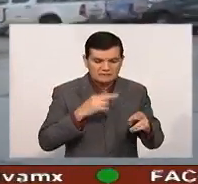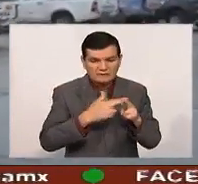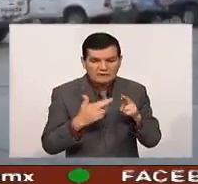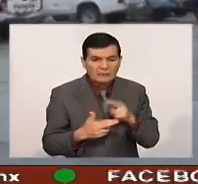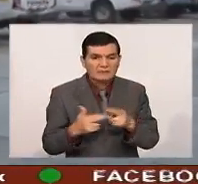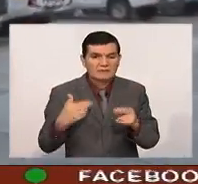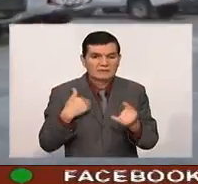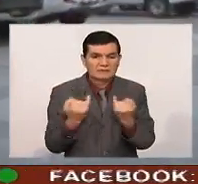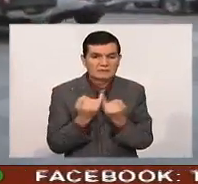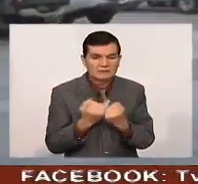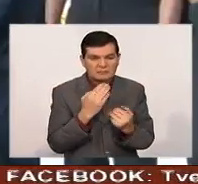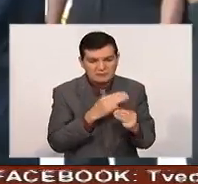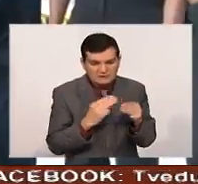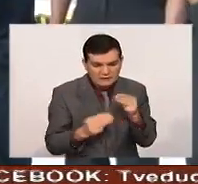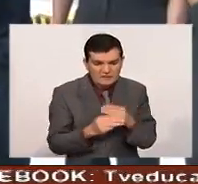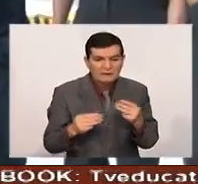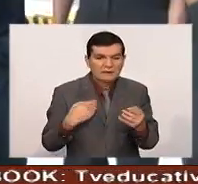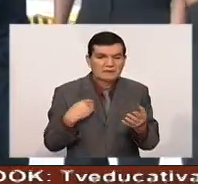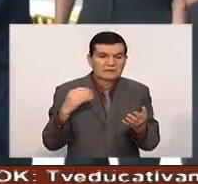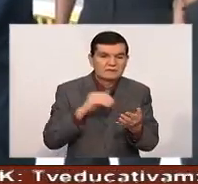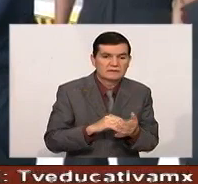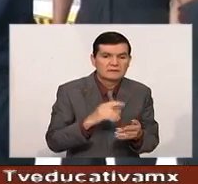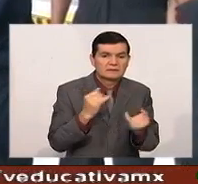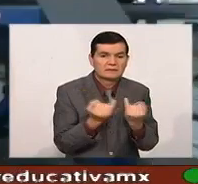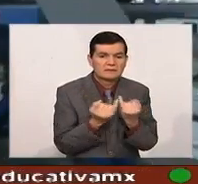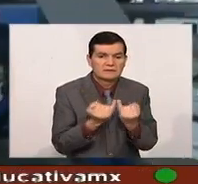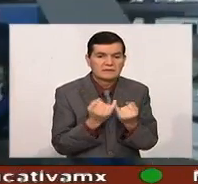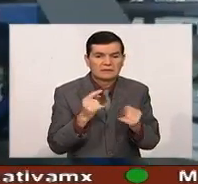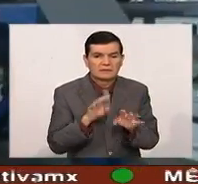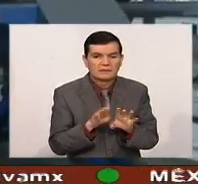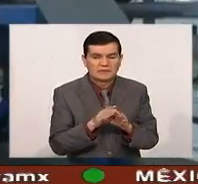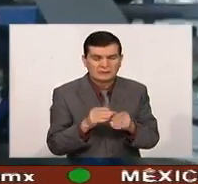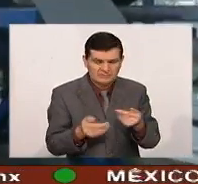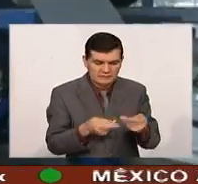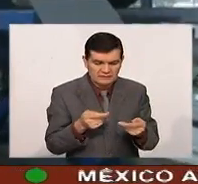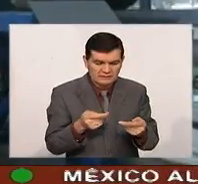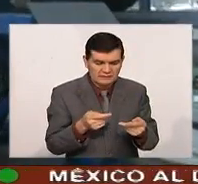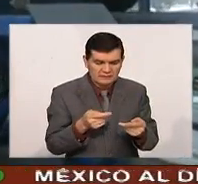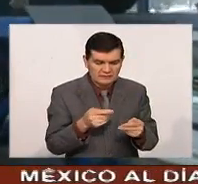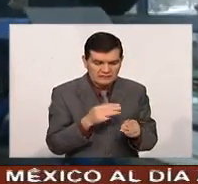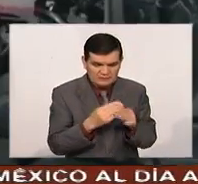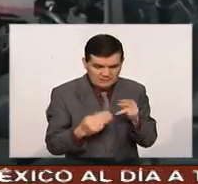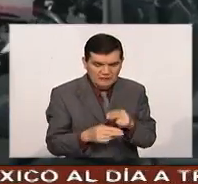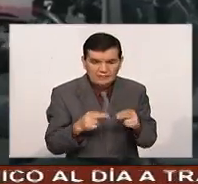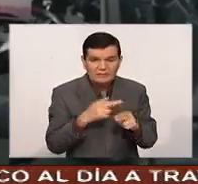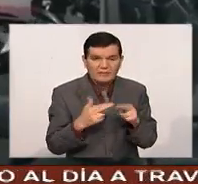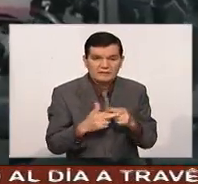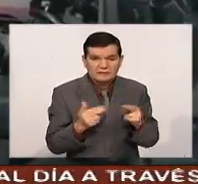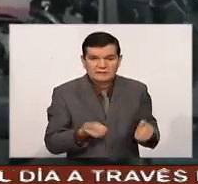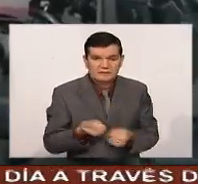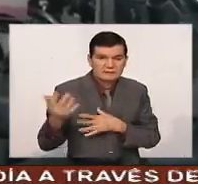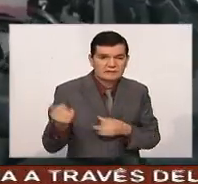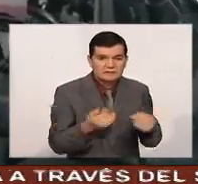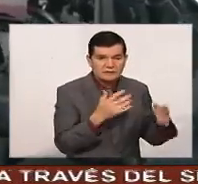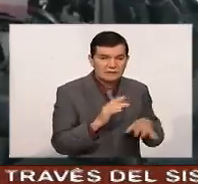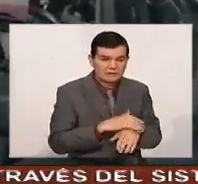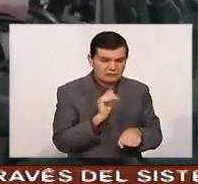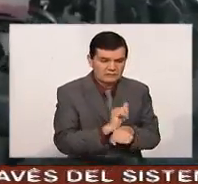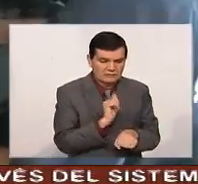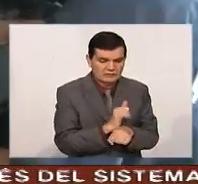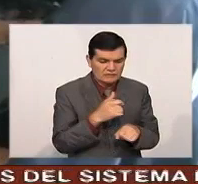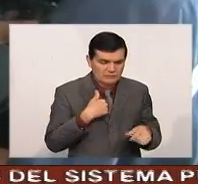ingenieros expertos en materiales, ingenieros también en la parte de logística, porque estas piezas tienen que moverse de un lado al otro. Los autos hoy ya no